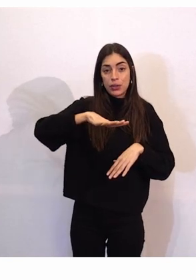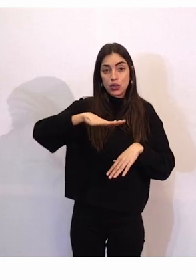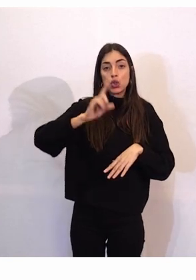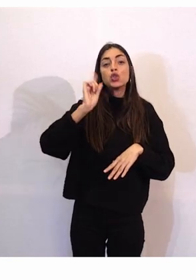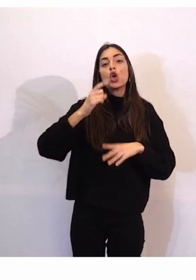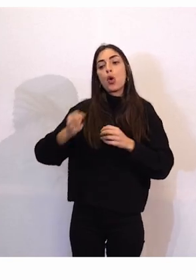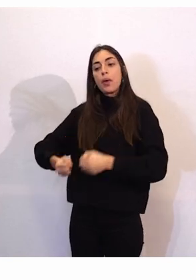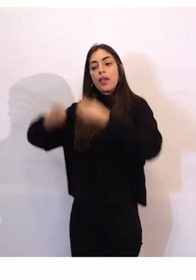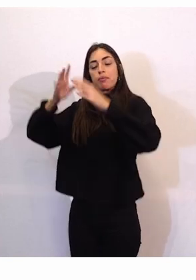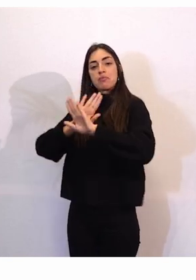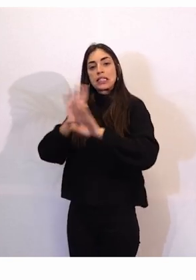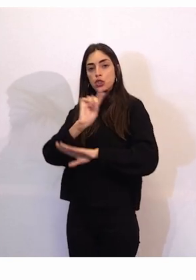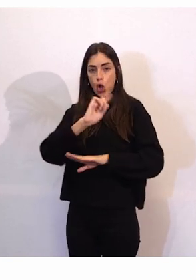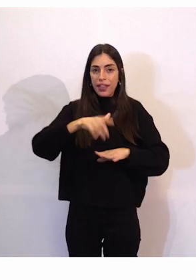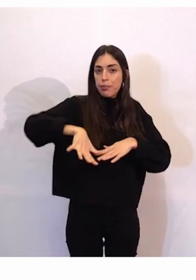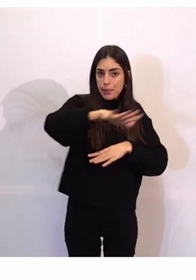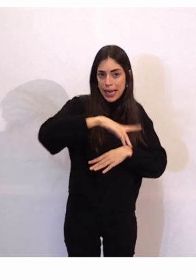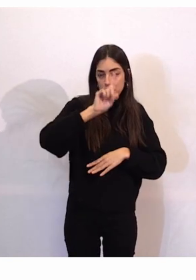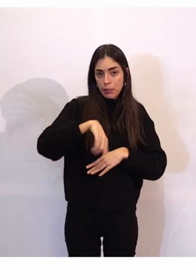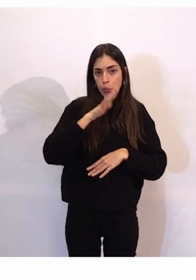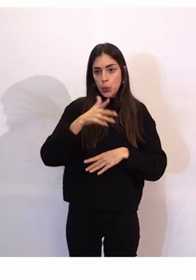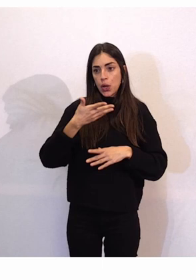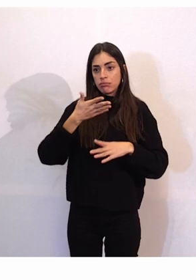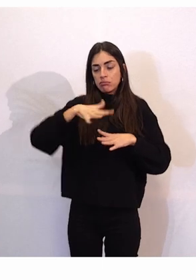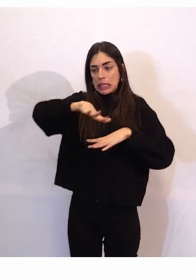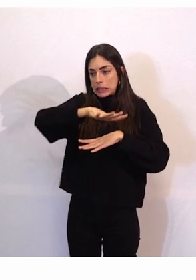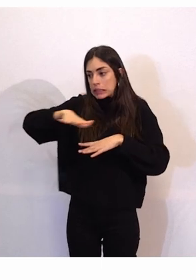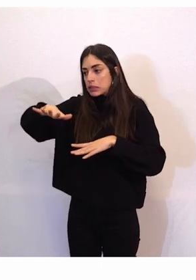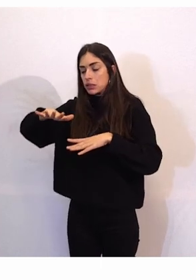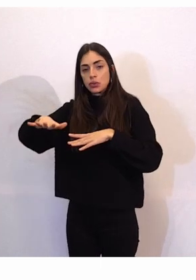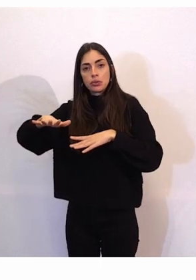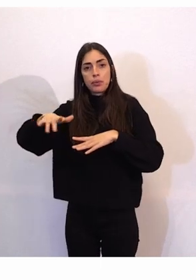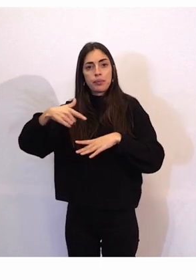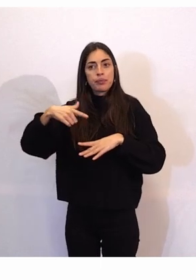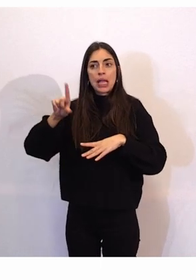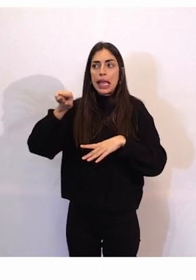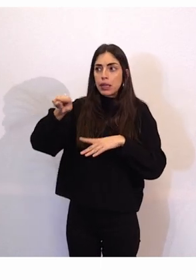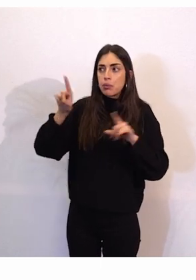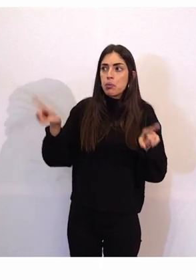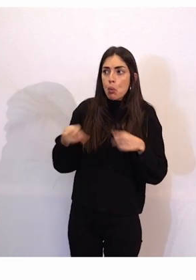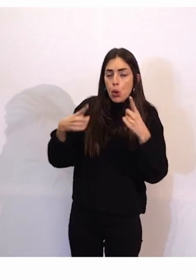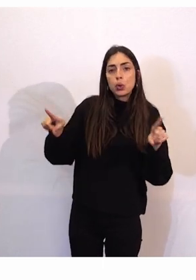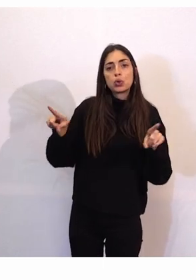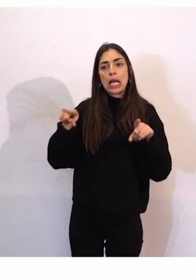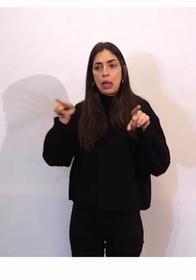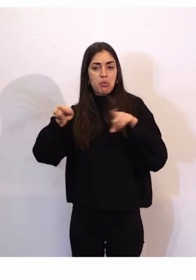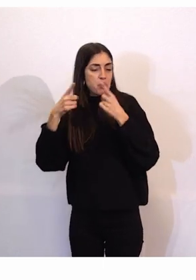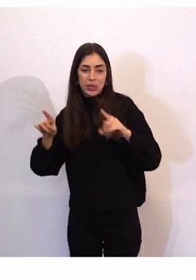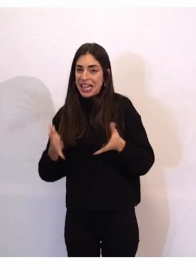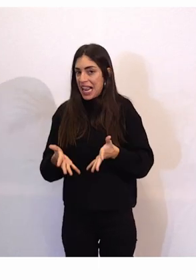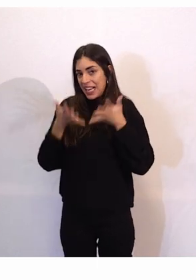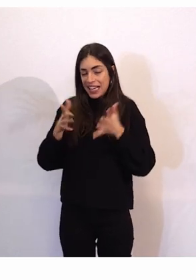Y ha ido a todos los sitios, ha habido cine, ha habido música, ha ido ya a la música, que le encanta la